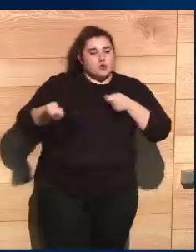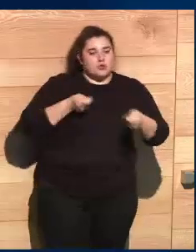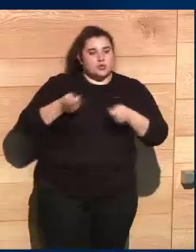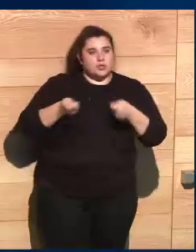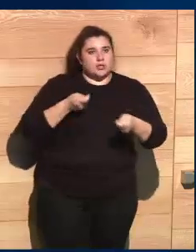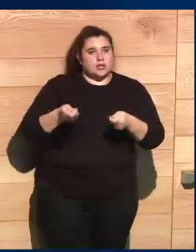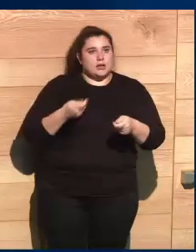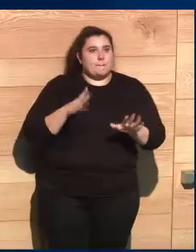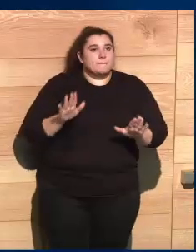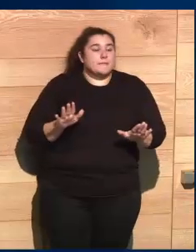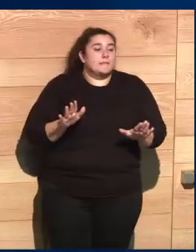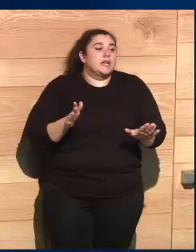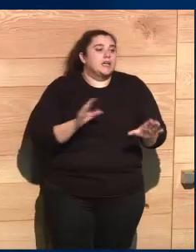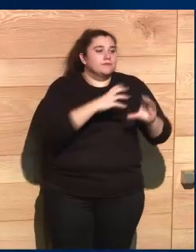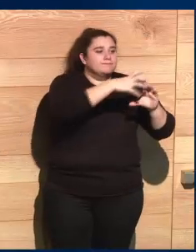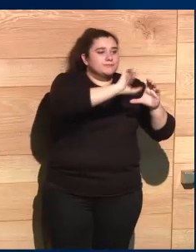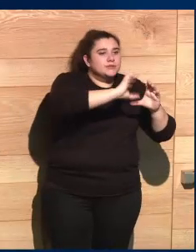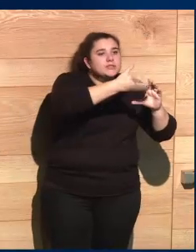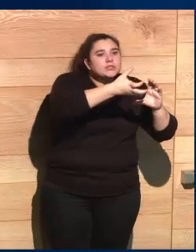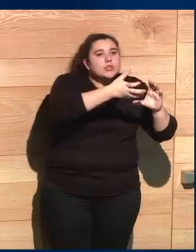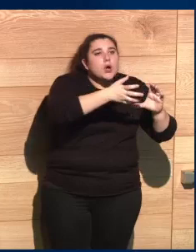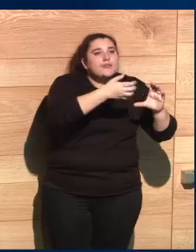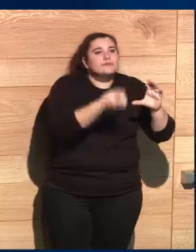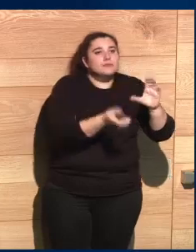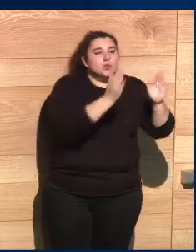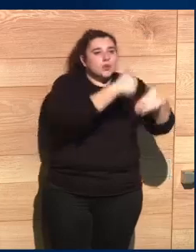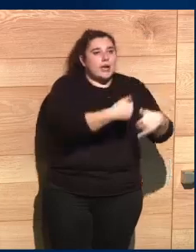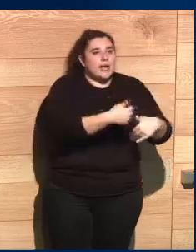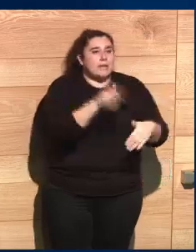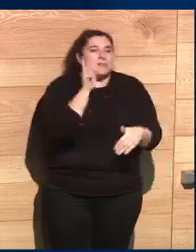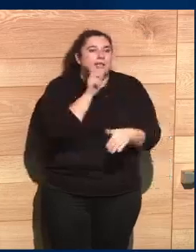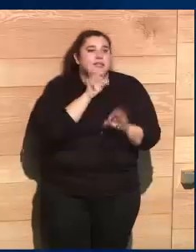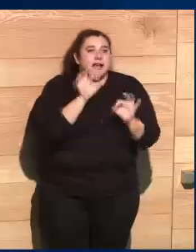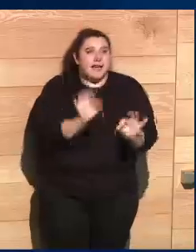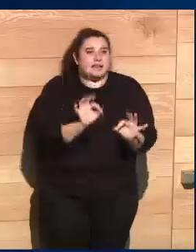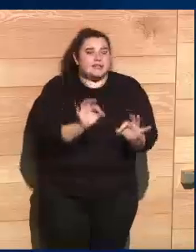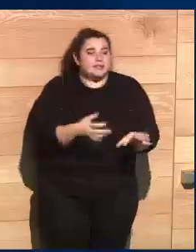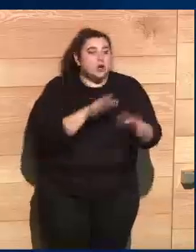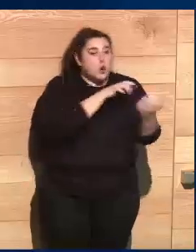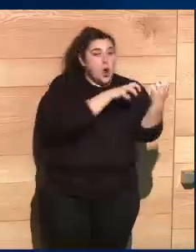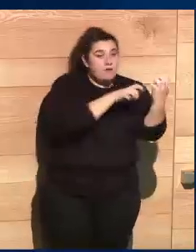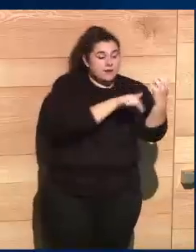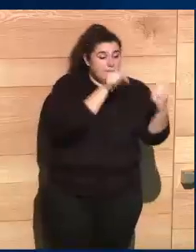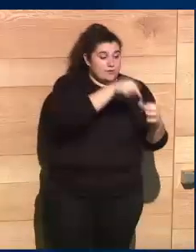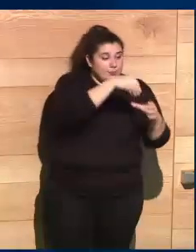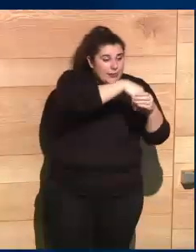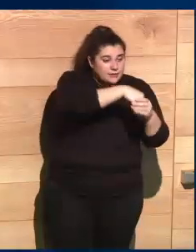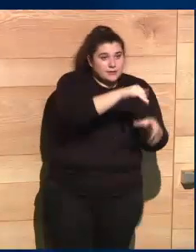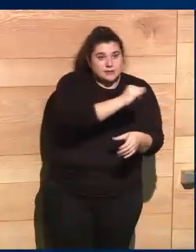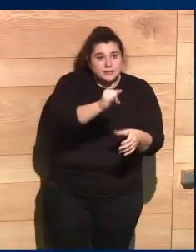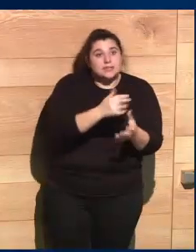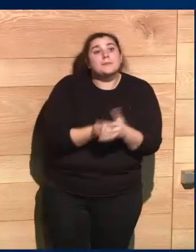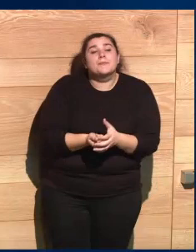en realidad el bombo es mentira. El bombo no existe. O sea, es un bombo de mentira con un ordenador detrás. Y lo que tú haces y lo que